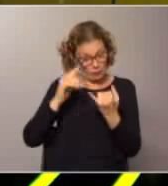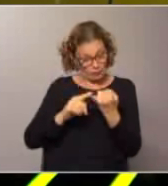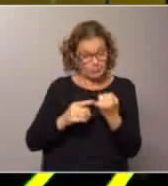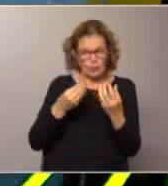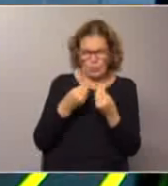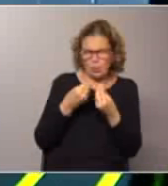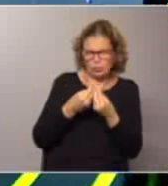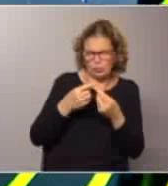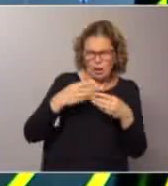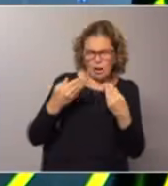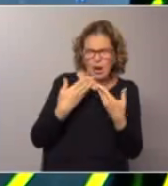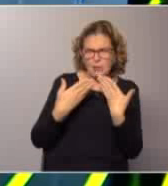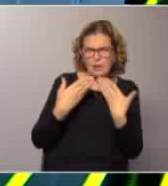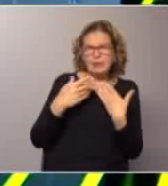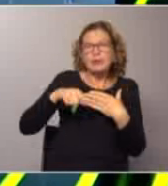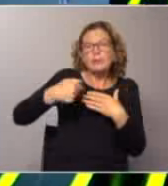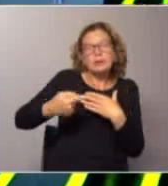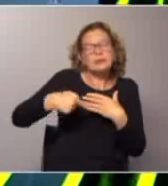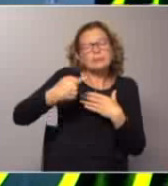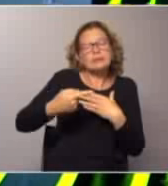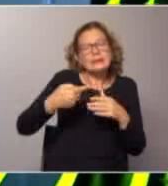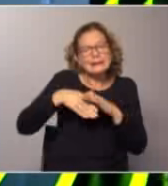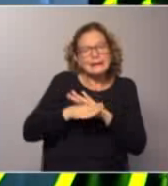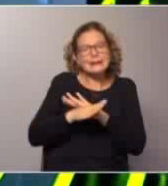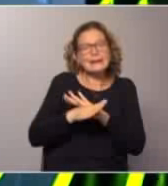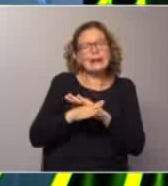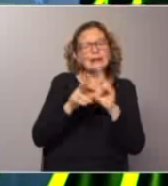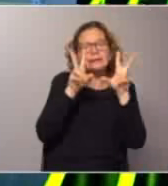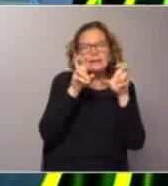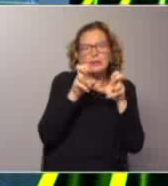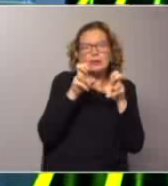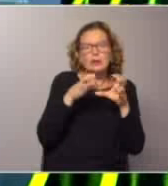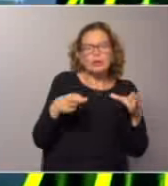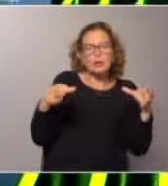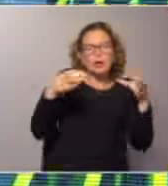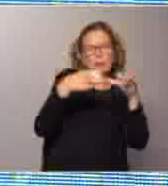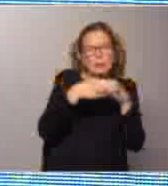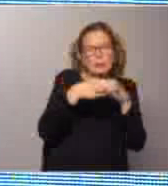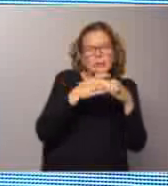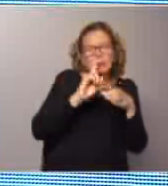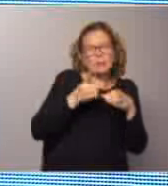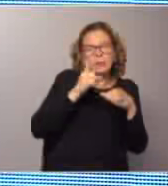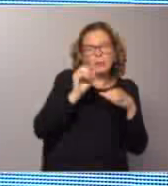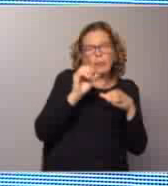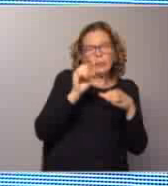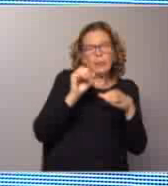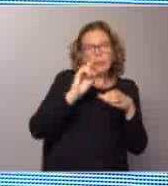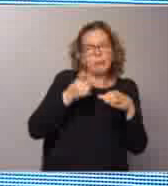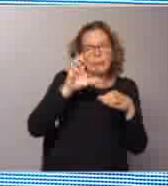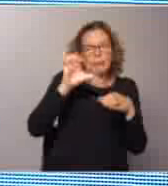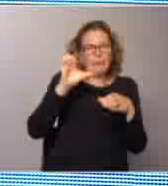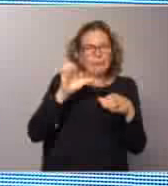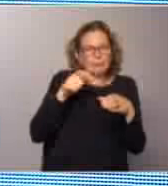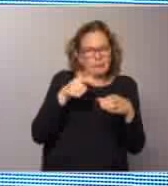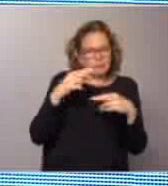pero a partir de ciertas cuestiones que fueron pasando también ingresa en ese territorio todo lo que es el mundo google digamos por eso hablamos de plataformas porque cuando